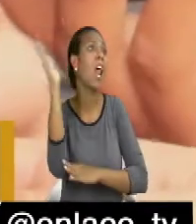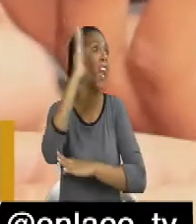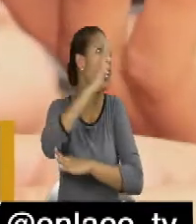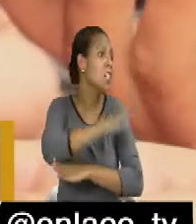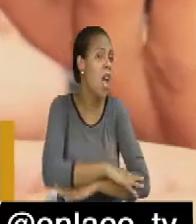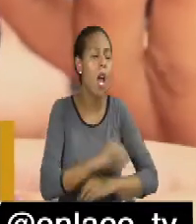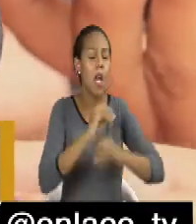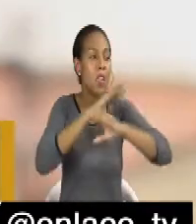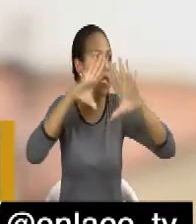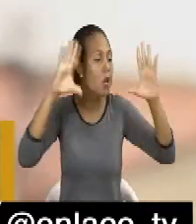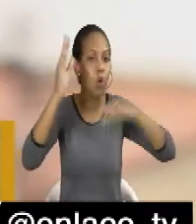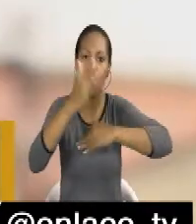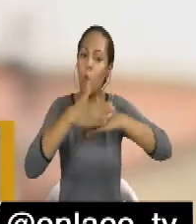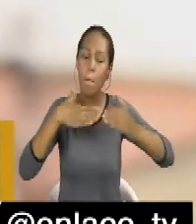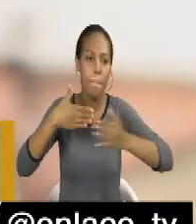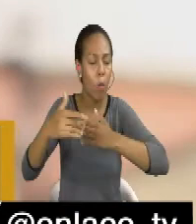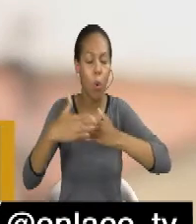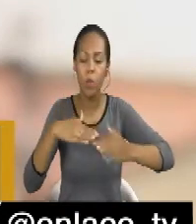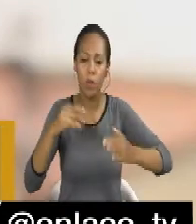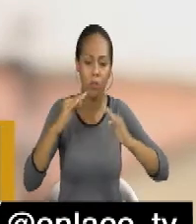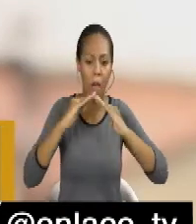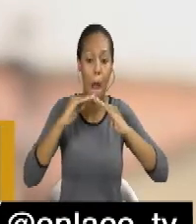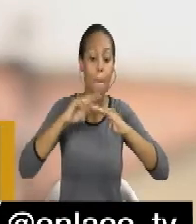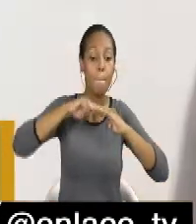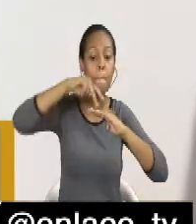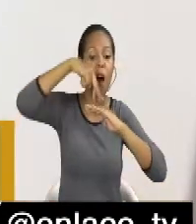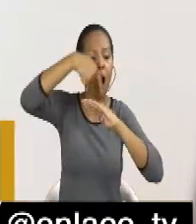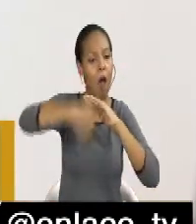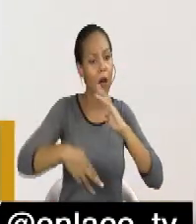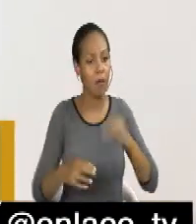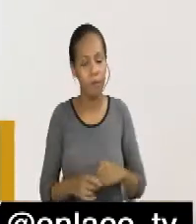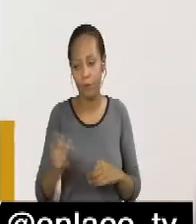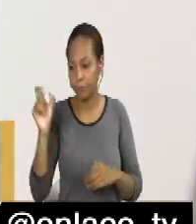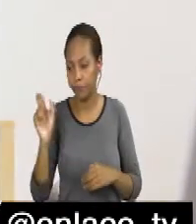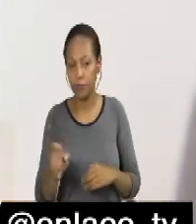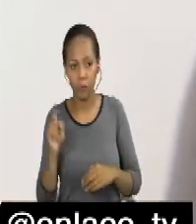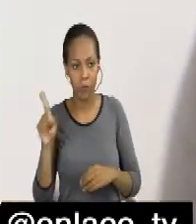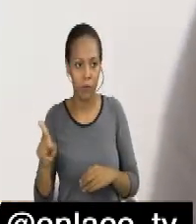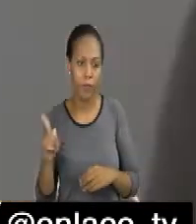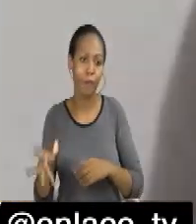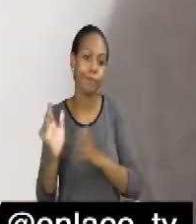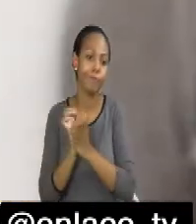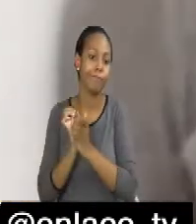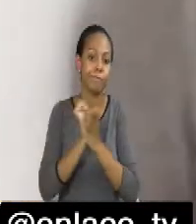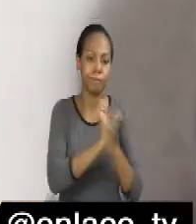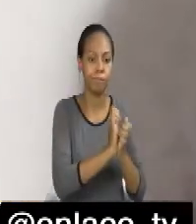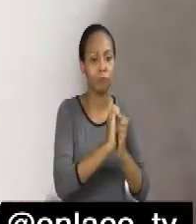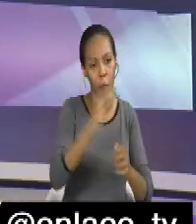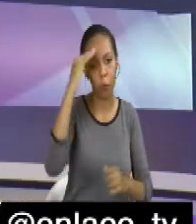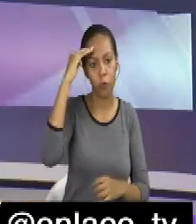más que todo por los techos. La mujer implicada en el hecho finalmente fue conducida por la Policía Nacional.